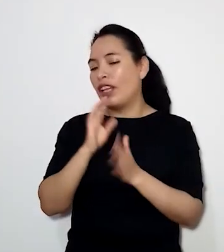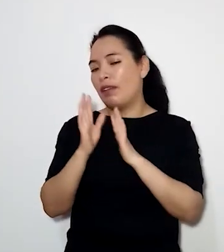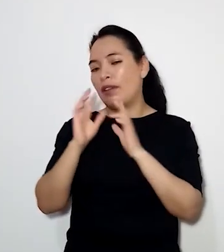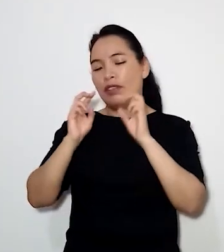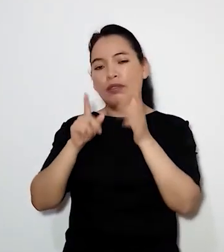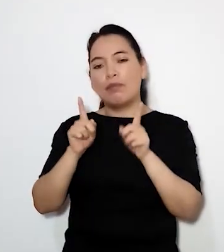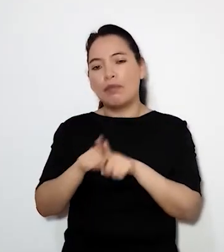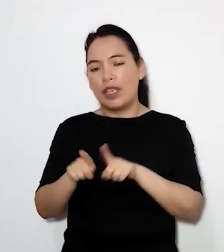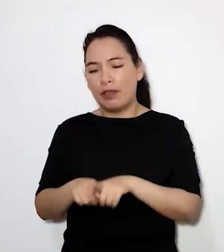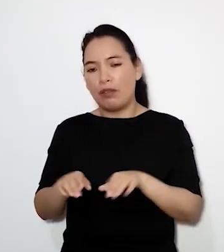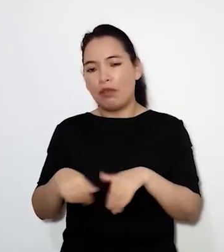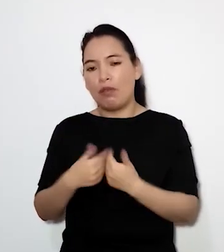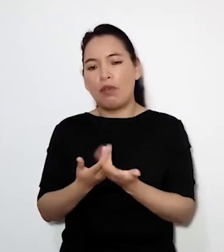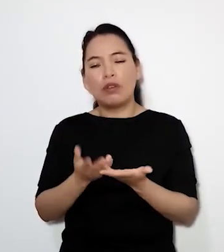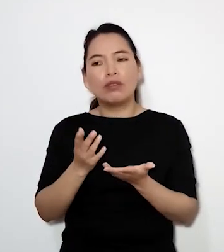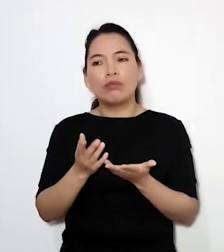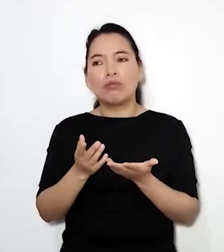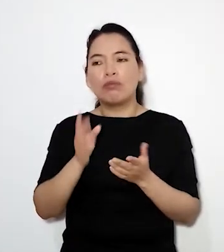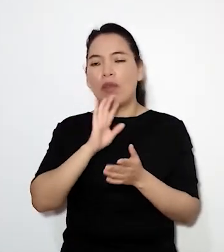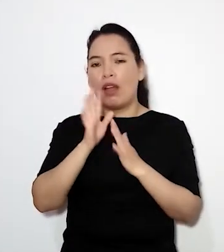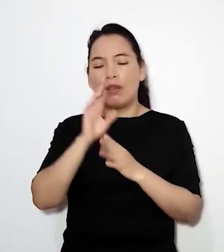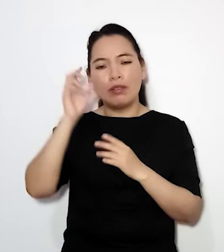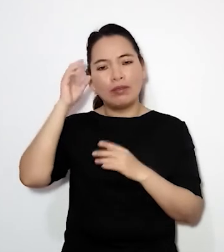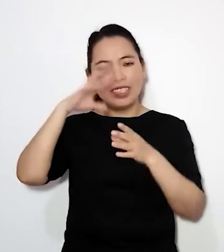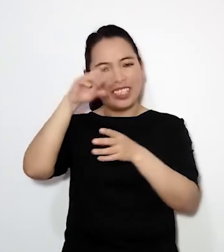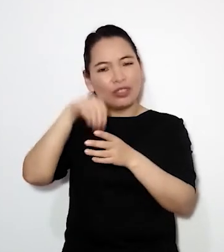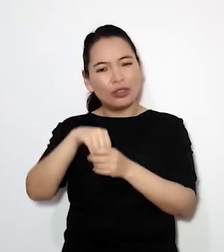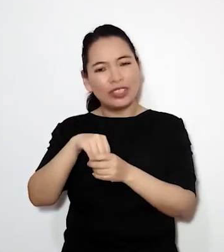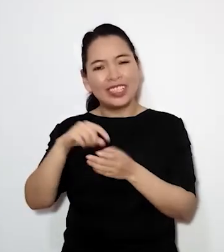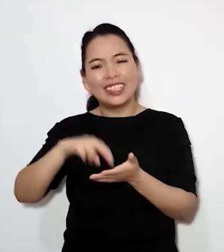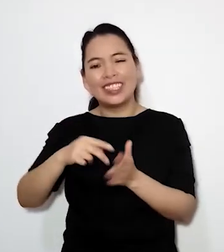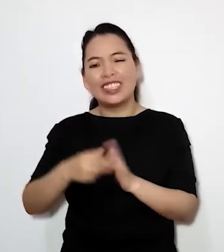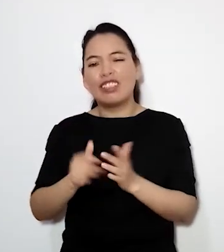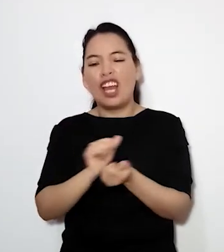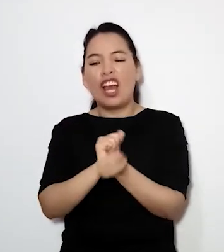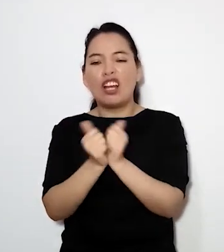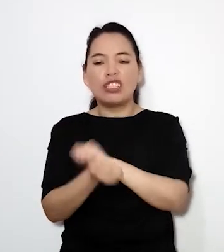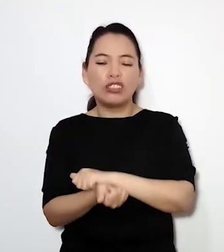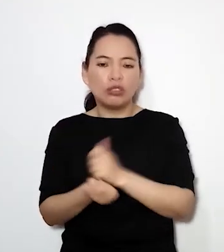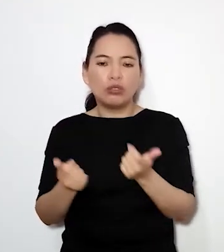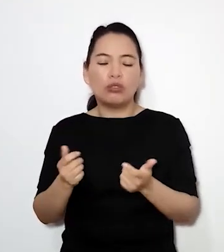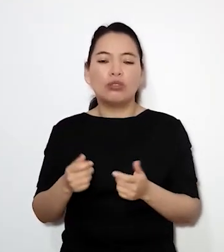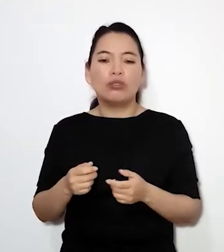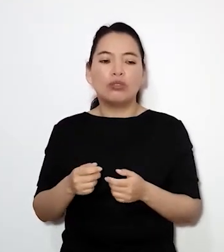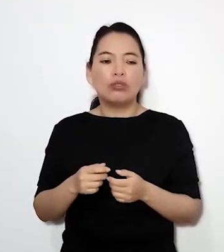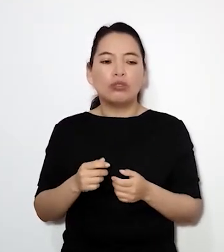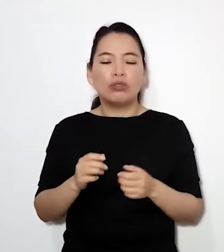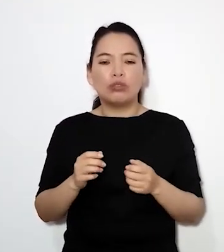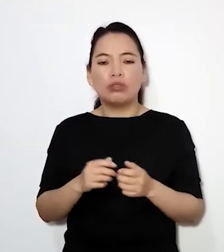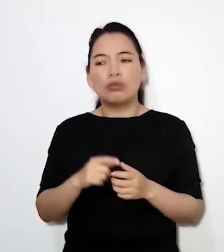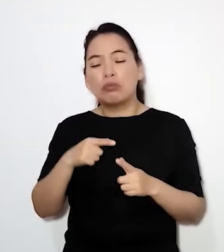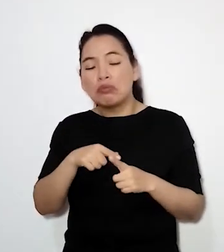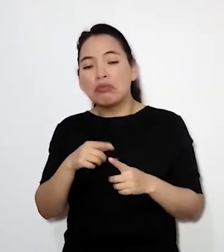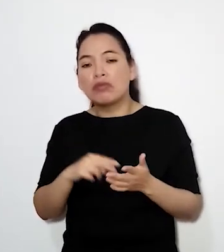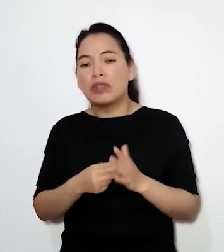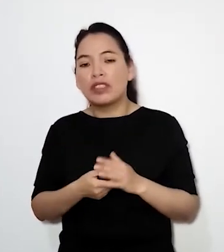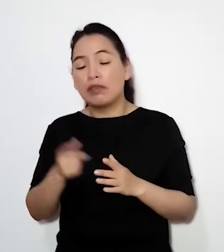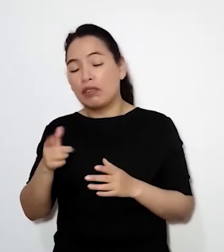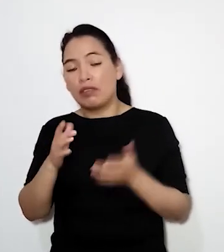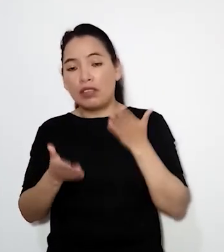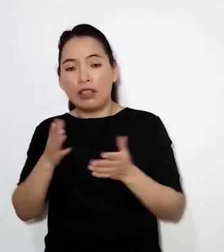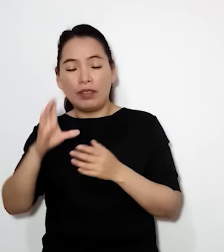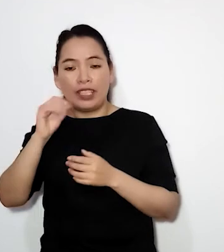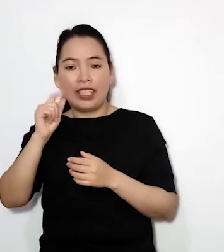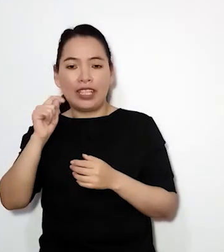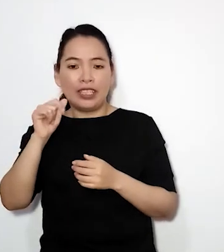¿Y qué hay con los ajustes razonables? Yo creo que aquí Catalina de Bandas puede hacer una contribución muy importante.